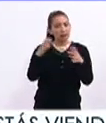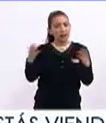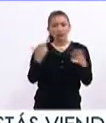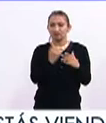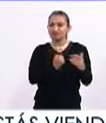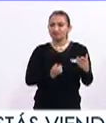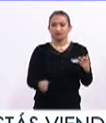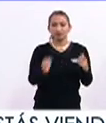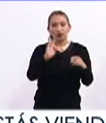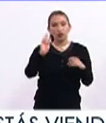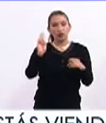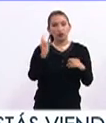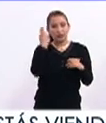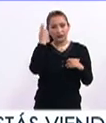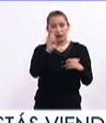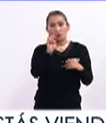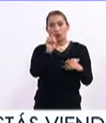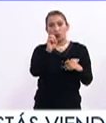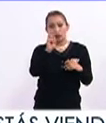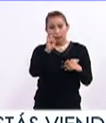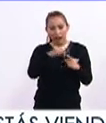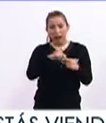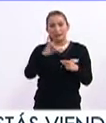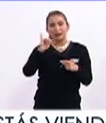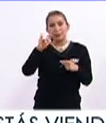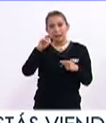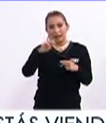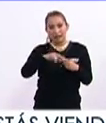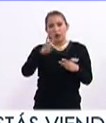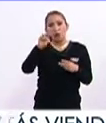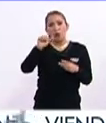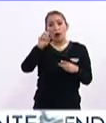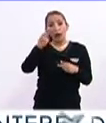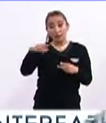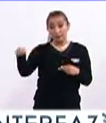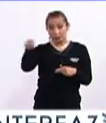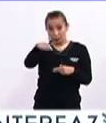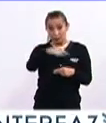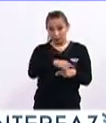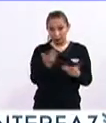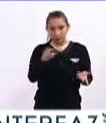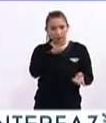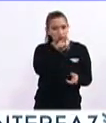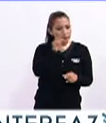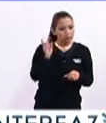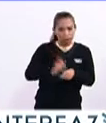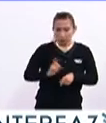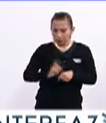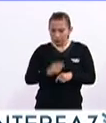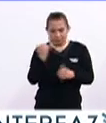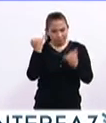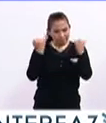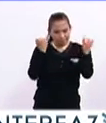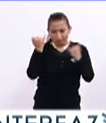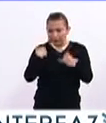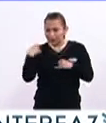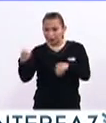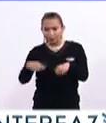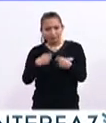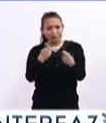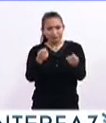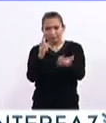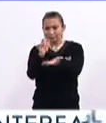instituciones en nuestro país como la UNAM, el Politécnico, la UAM, que precisamente se preocupan día a día por darnos o darles a